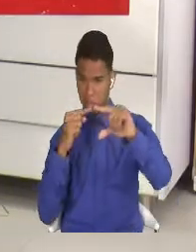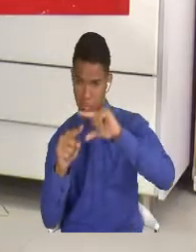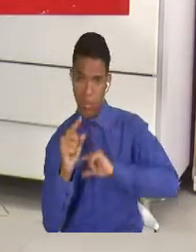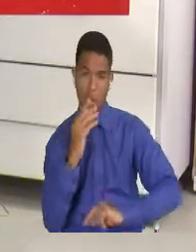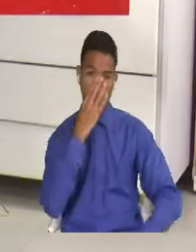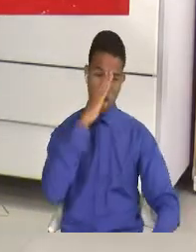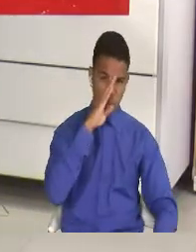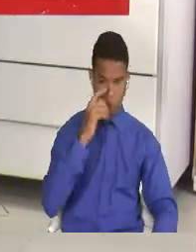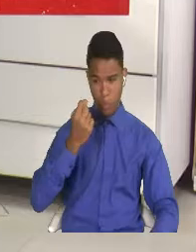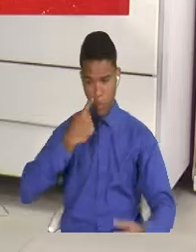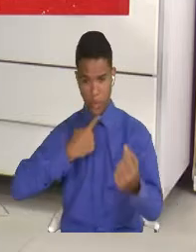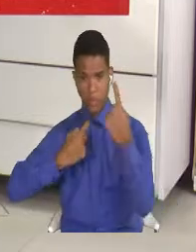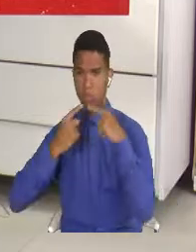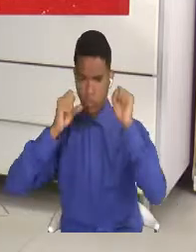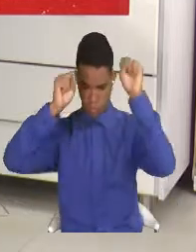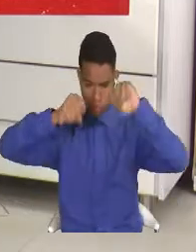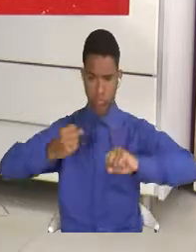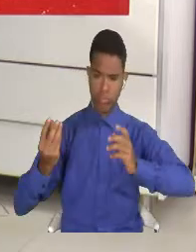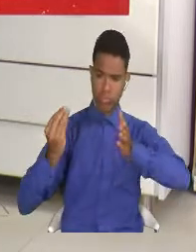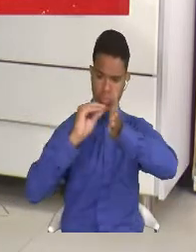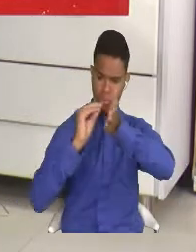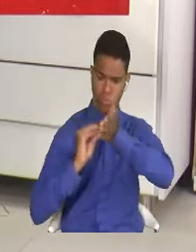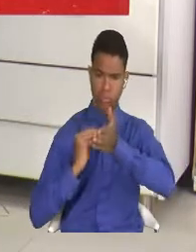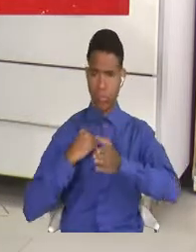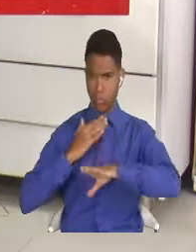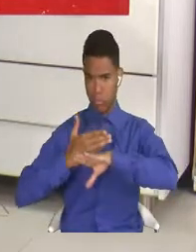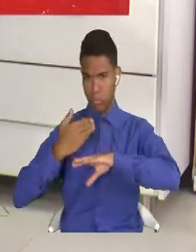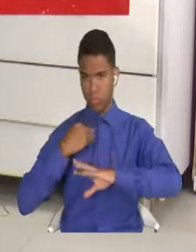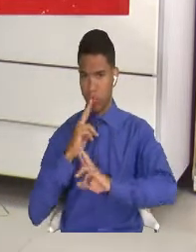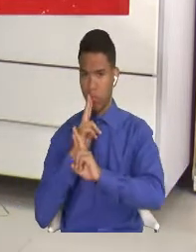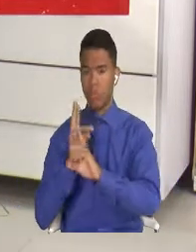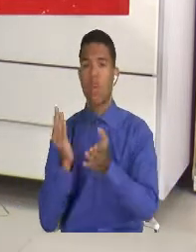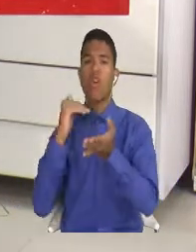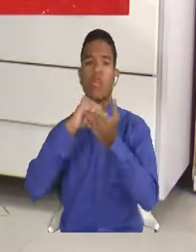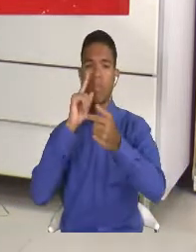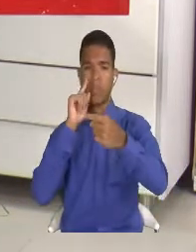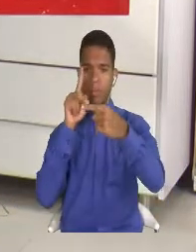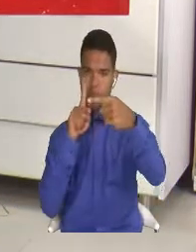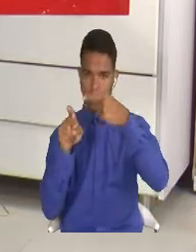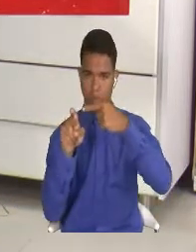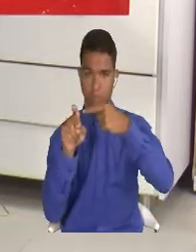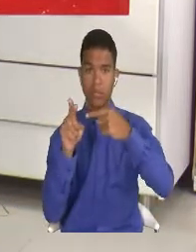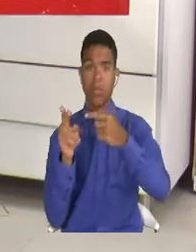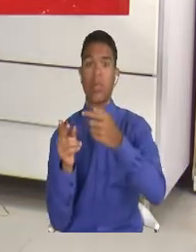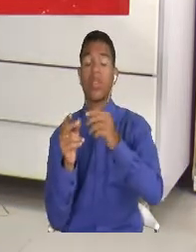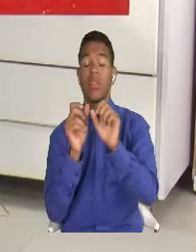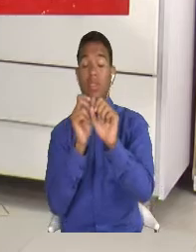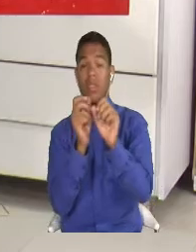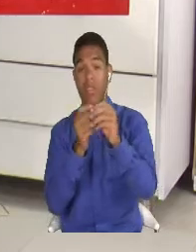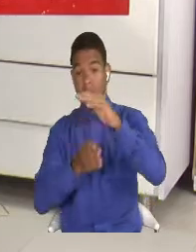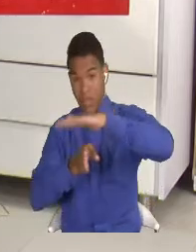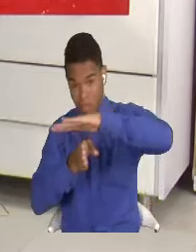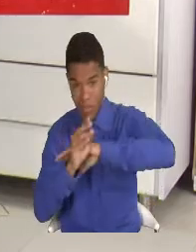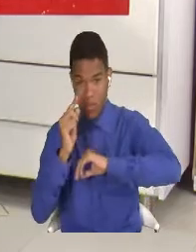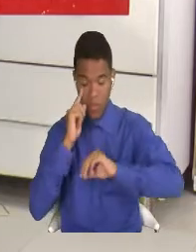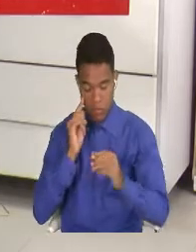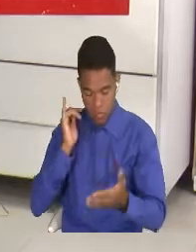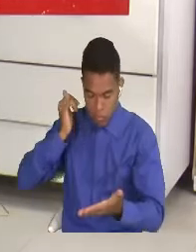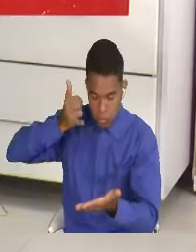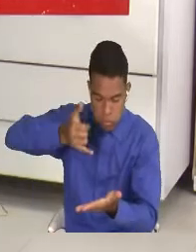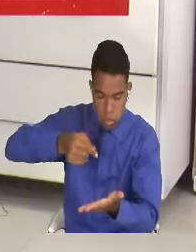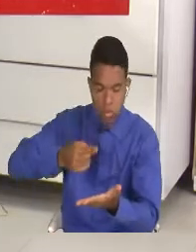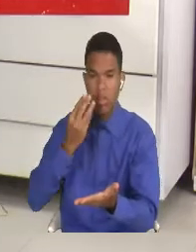que nosotros podamos, por supuesto, responder a su solicitud. Nos vamos a hacer otra pausa chiquitica y al regreso vamos a poder observar cómo queda el ensamble